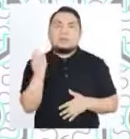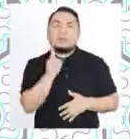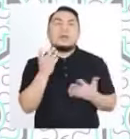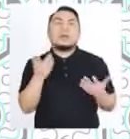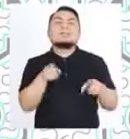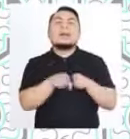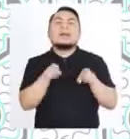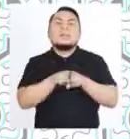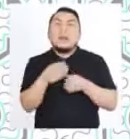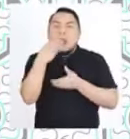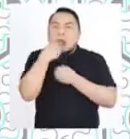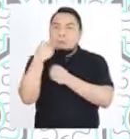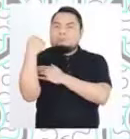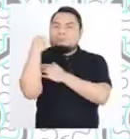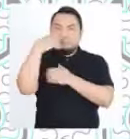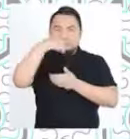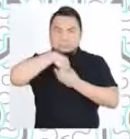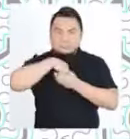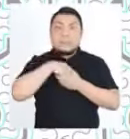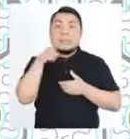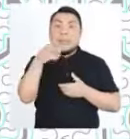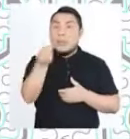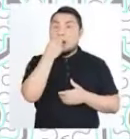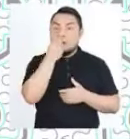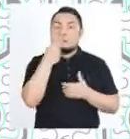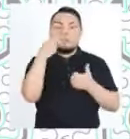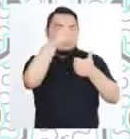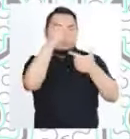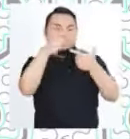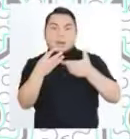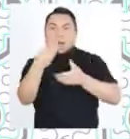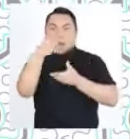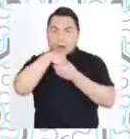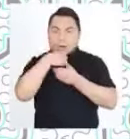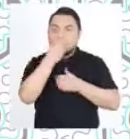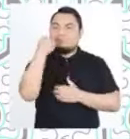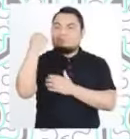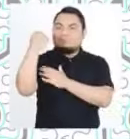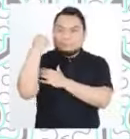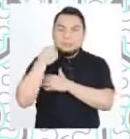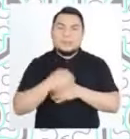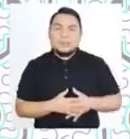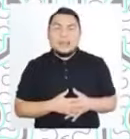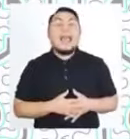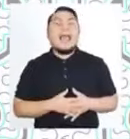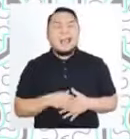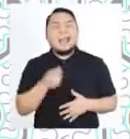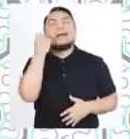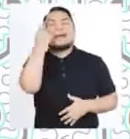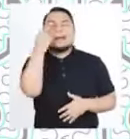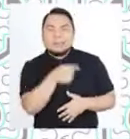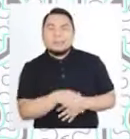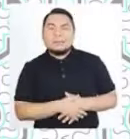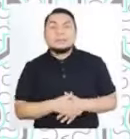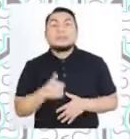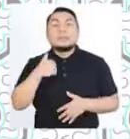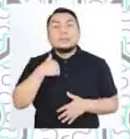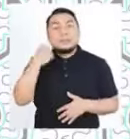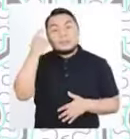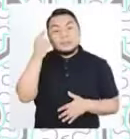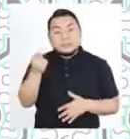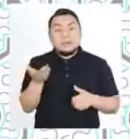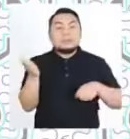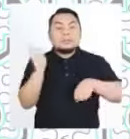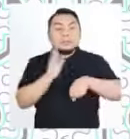los alimentos, sino los nutrientes. Los alimentos contienen nutrientes. ¡Ah! ¡Ya entiendo!